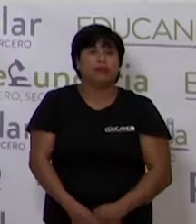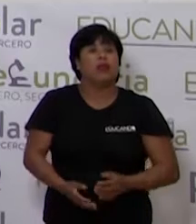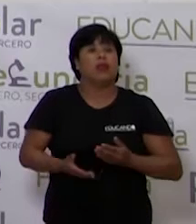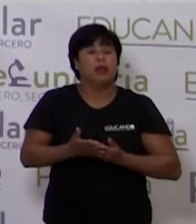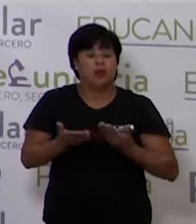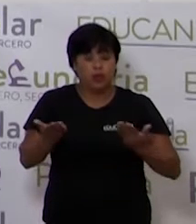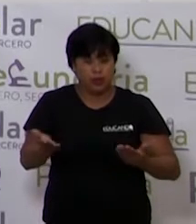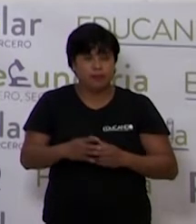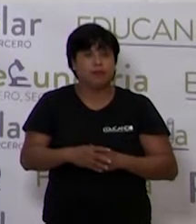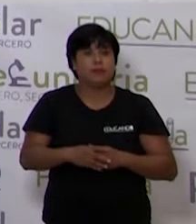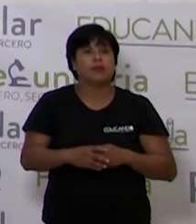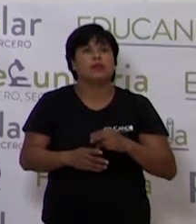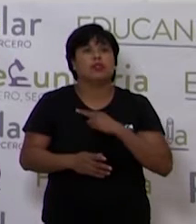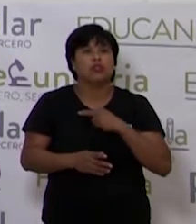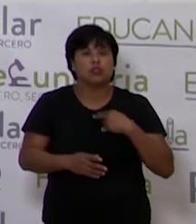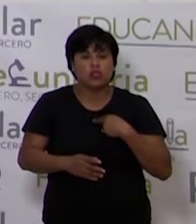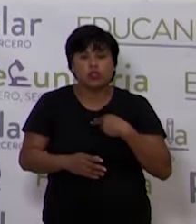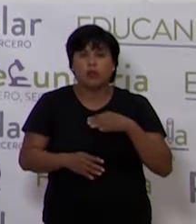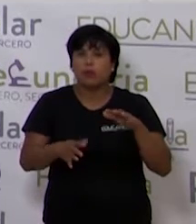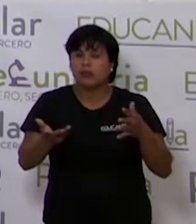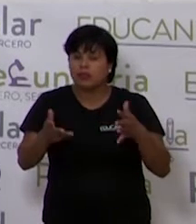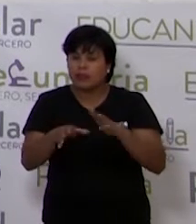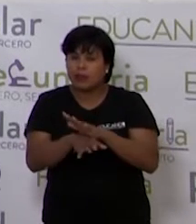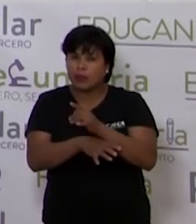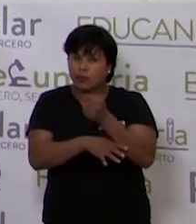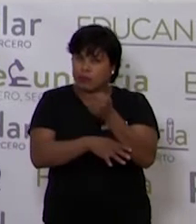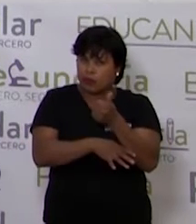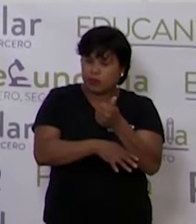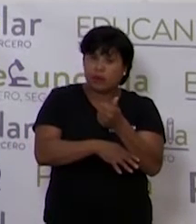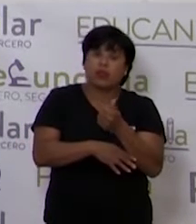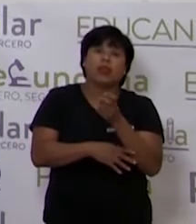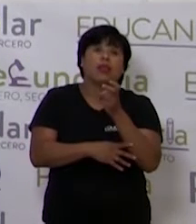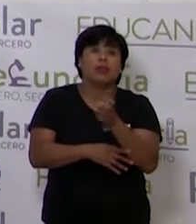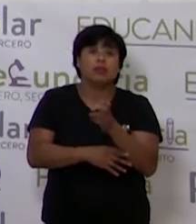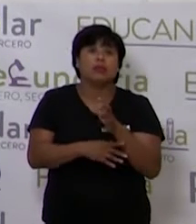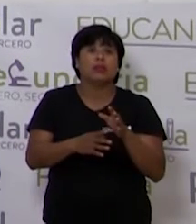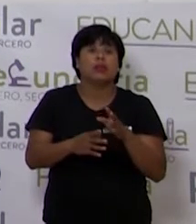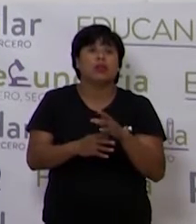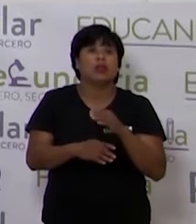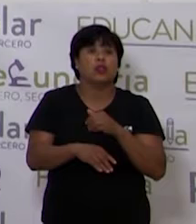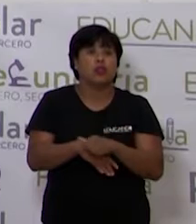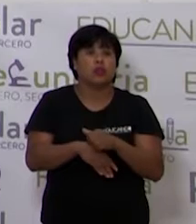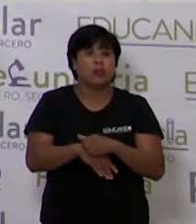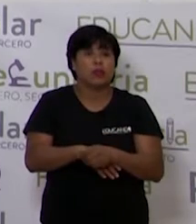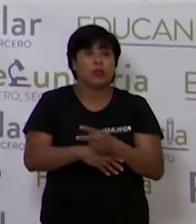Ahora, la escala la vamos a modificar un poco. Va a ser de